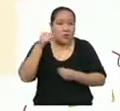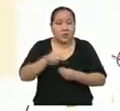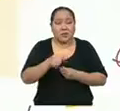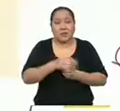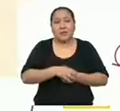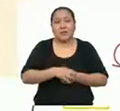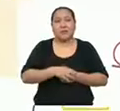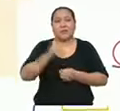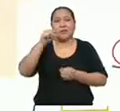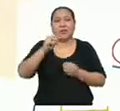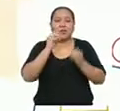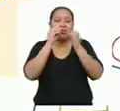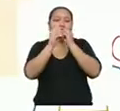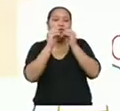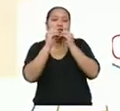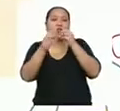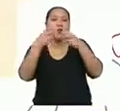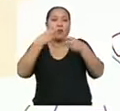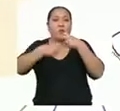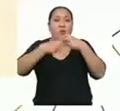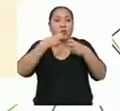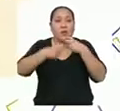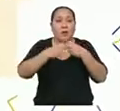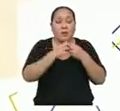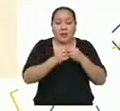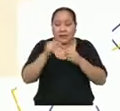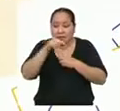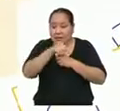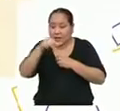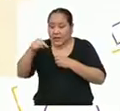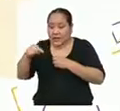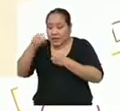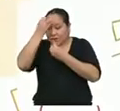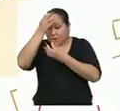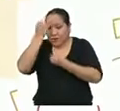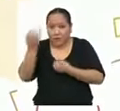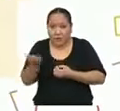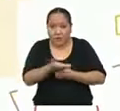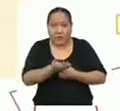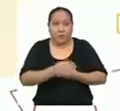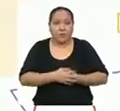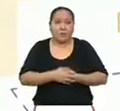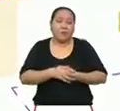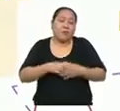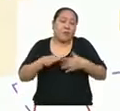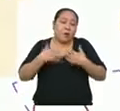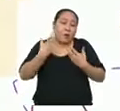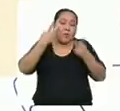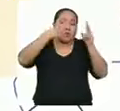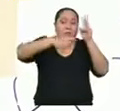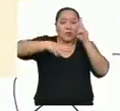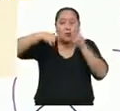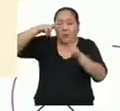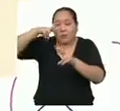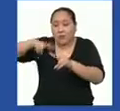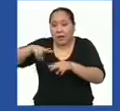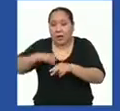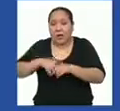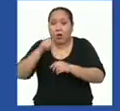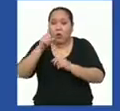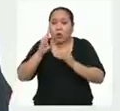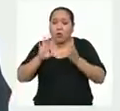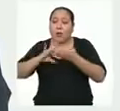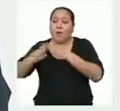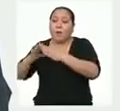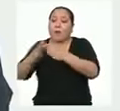competencia de Resuelve Problemas de Gestión de Datos e Incertidumbre, podemos describir a una determinada